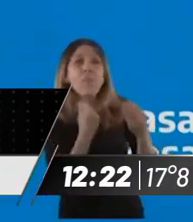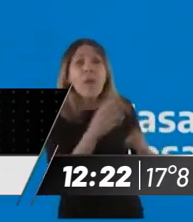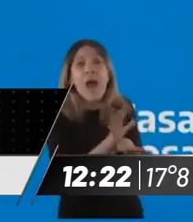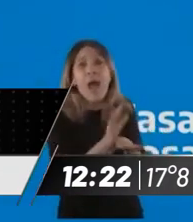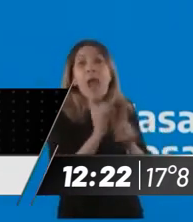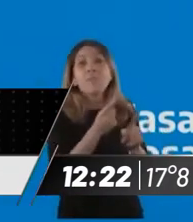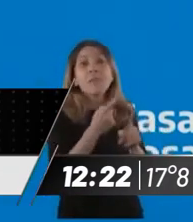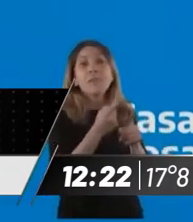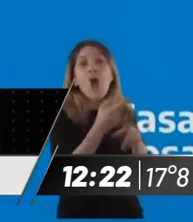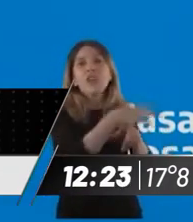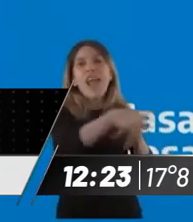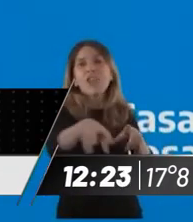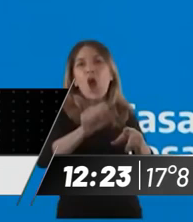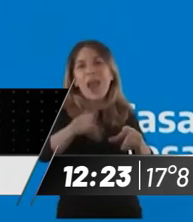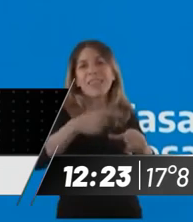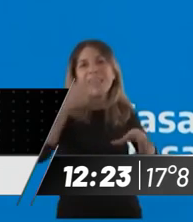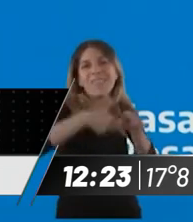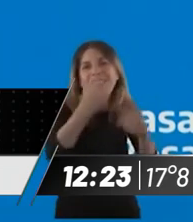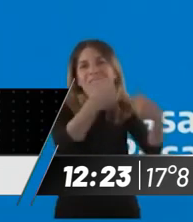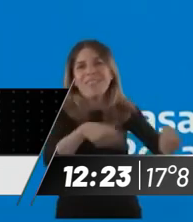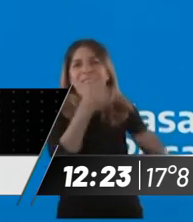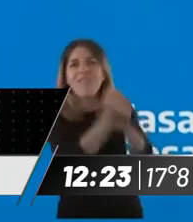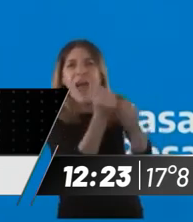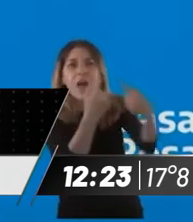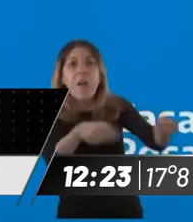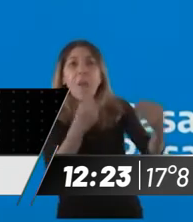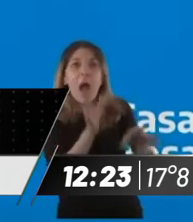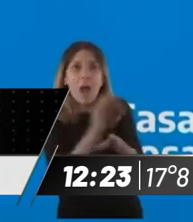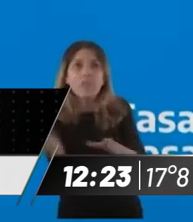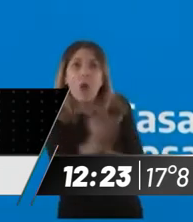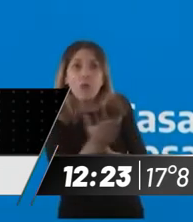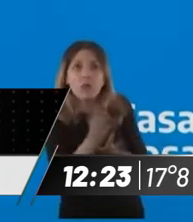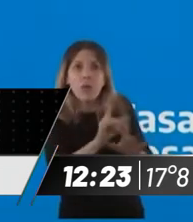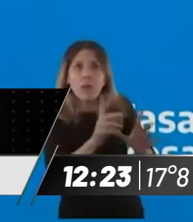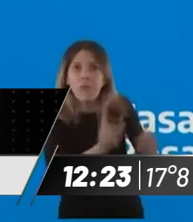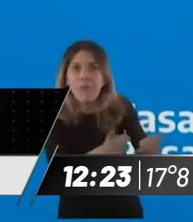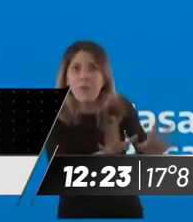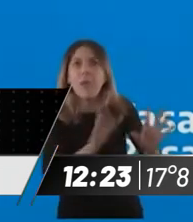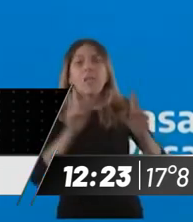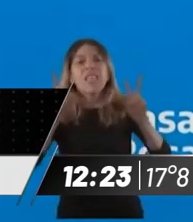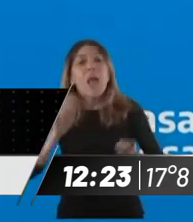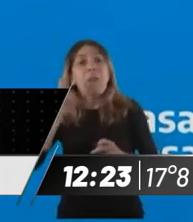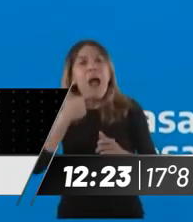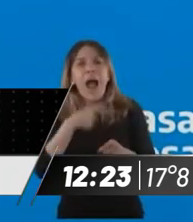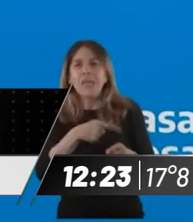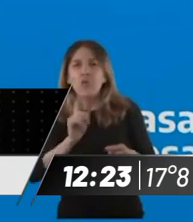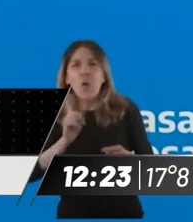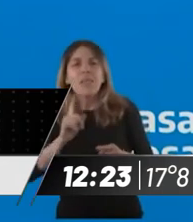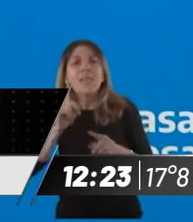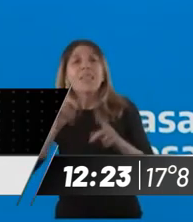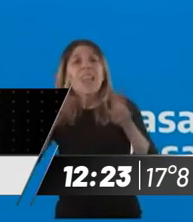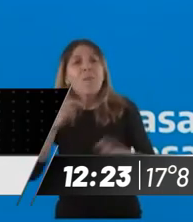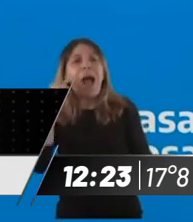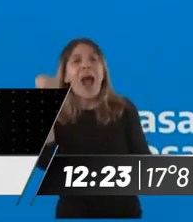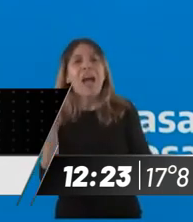cada uno de los sectores para garantizar que no haya faltante. Y la pregunta anterior tiene que ver con el gas, en este caso tiene que ver con el gasoil. En todos